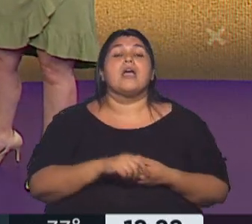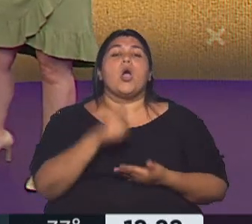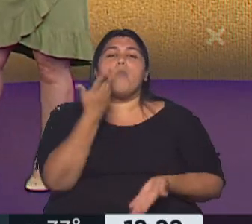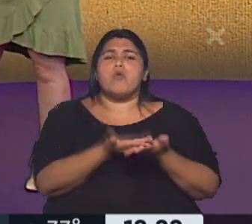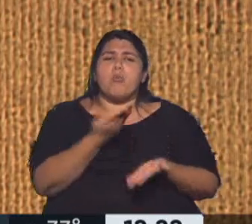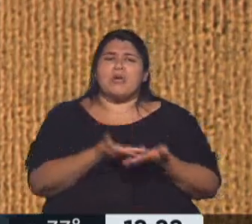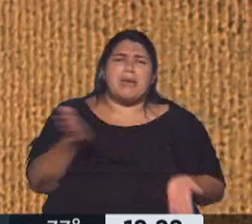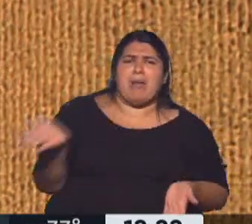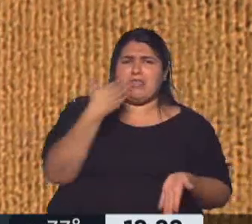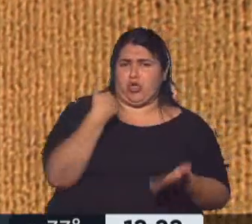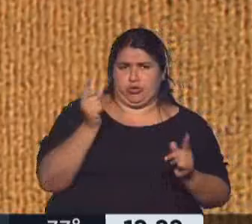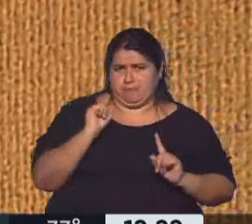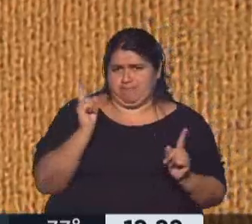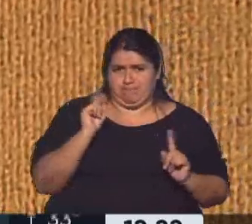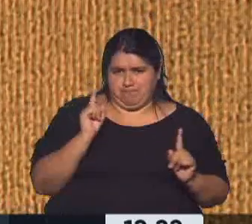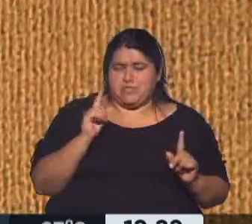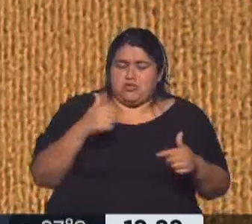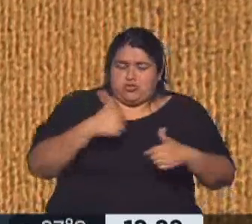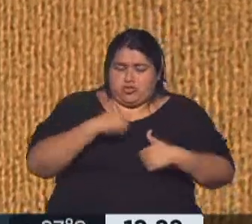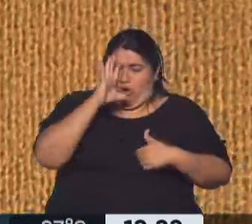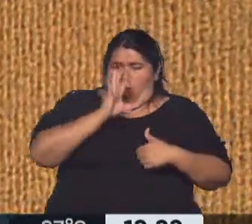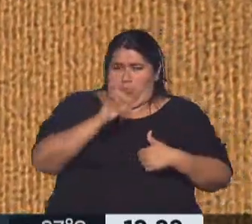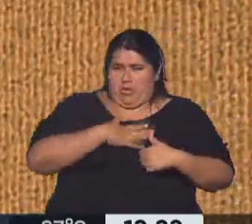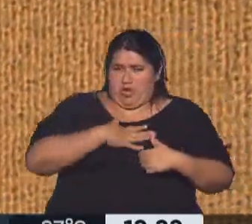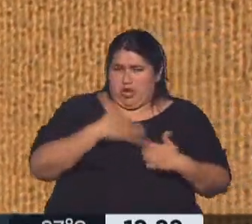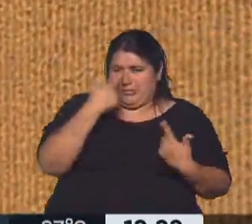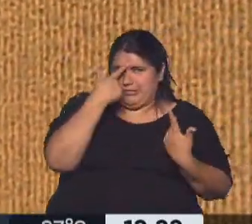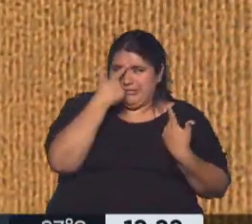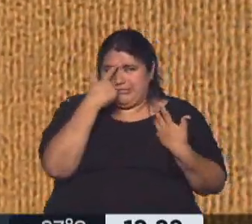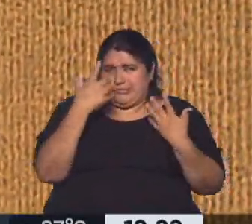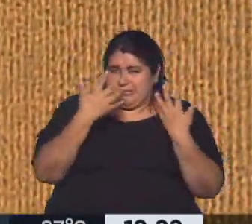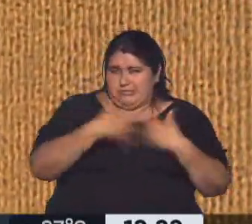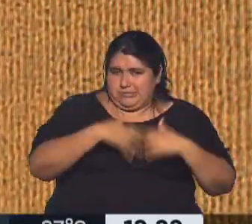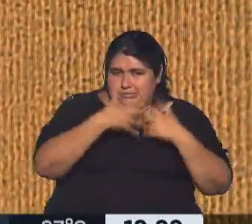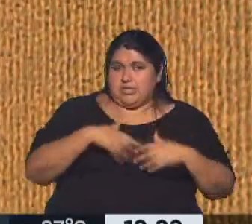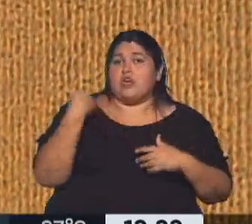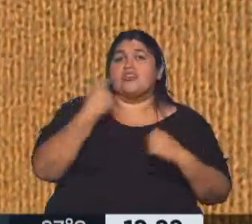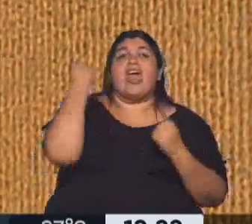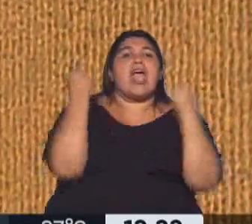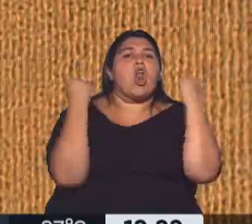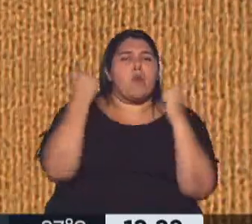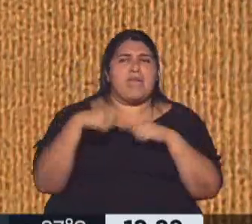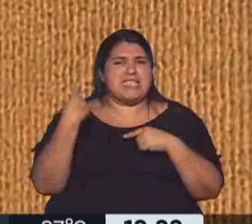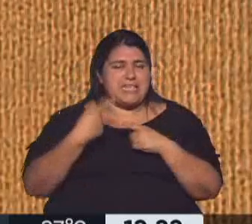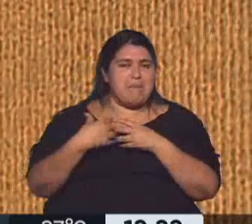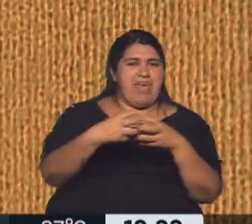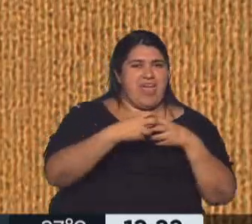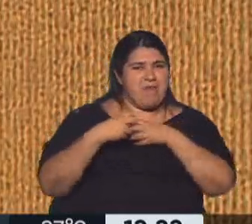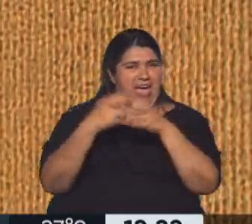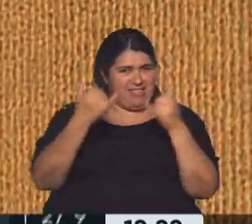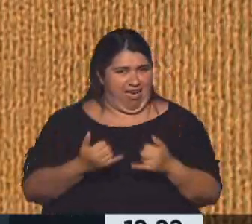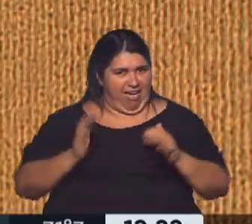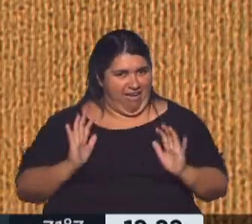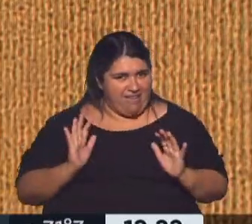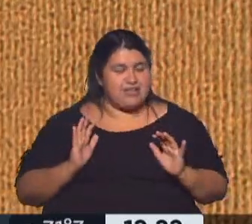para todos. Acá esta, permítanme a mí, es mi pelea, ¿no? Adentro del mundo de la economía damos también nuestras peleas. Nosotros decimos, los